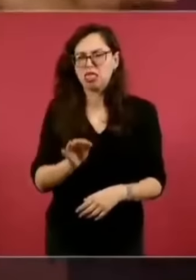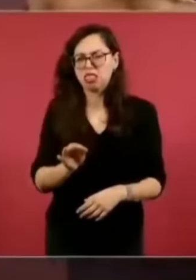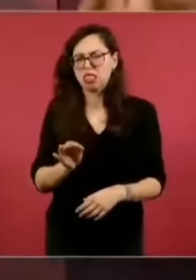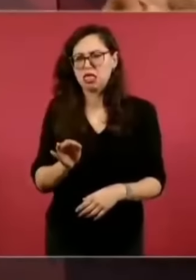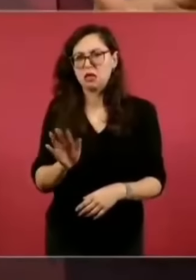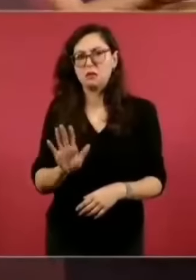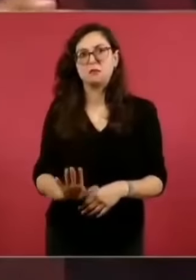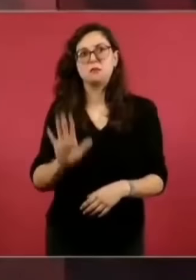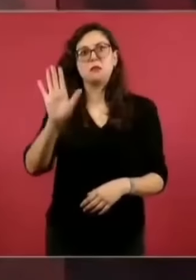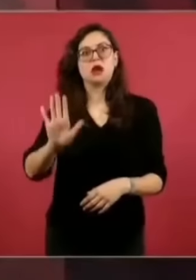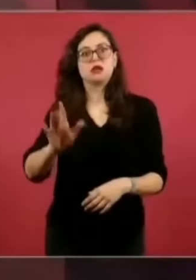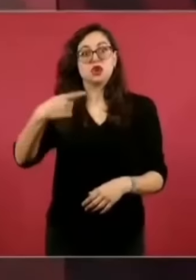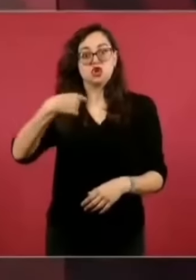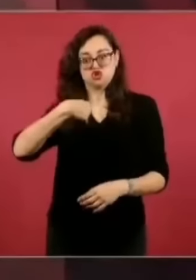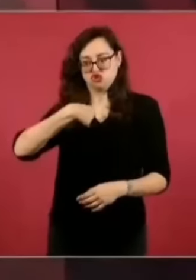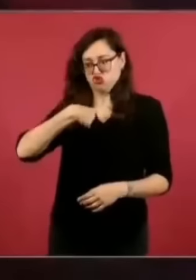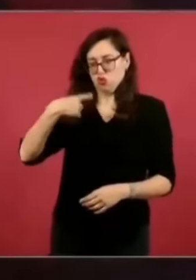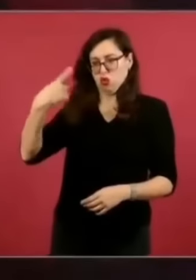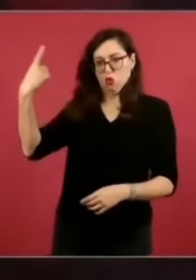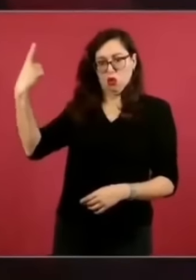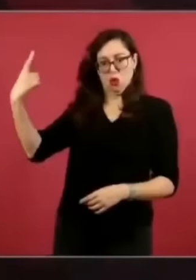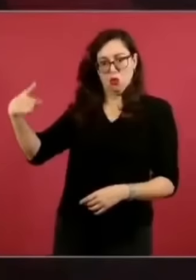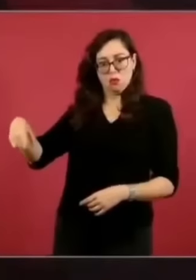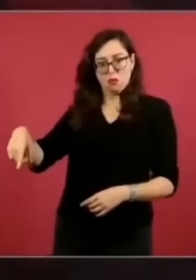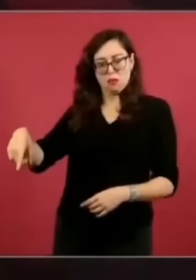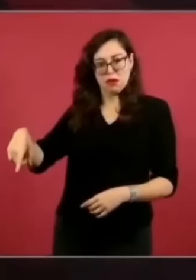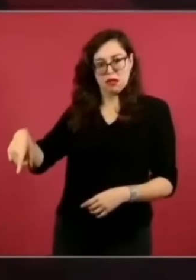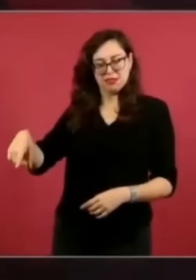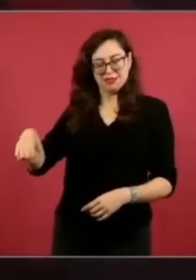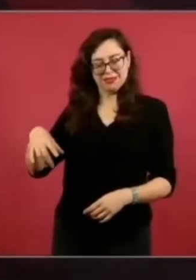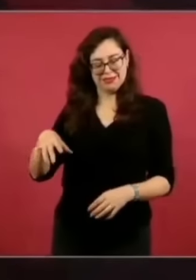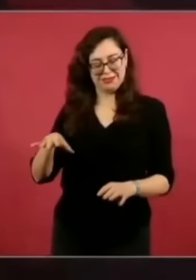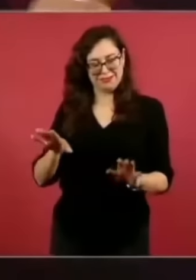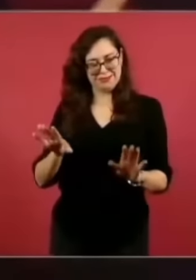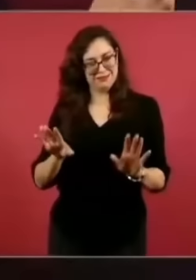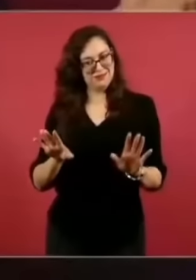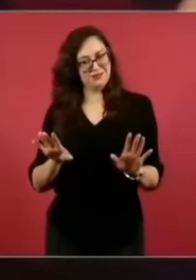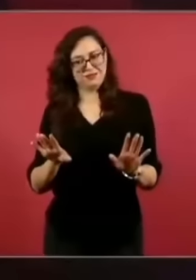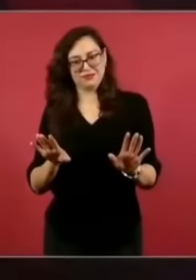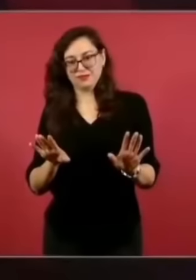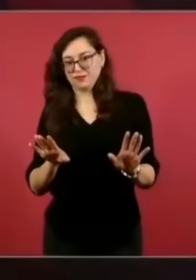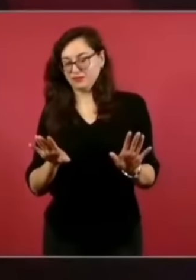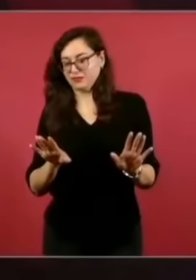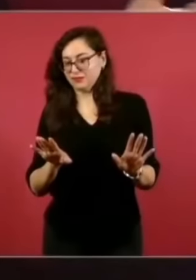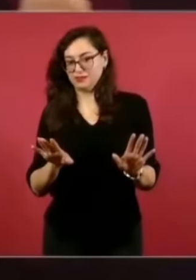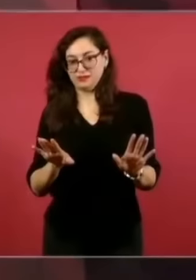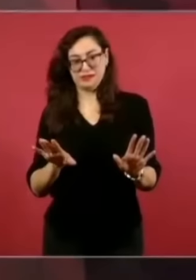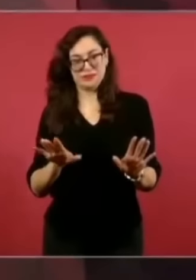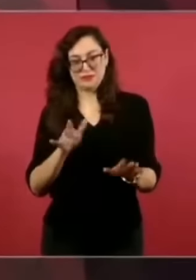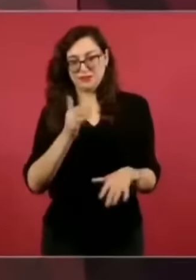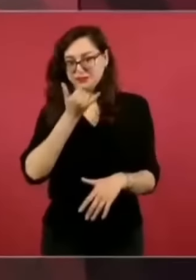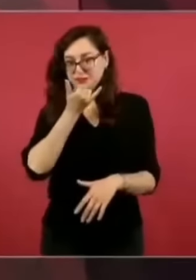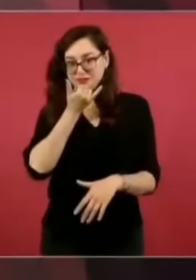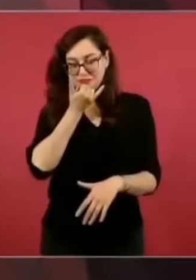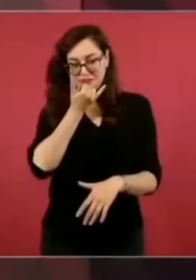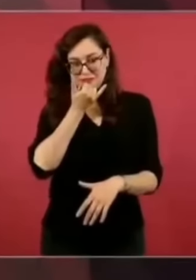una insinuación de que un amigo no hace eso.